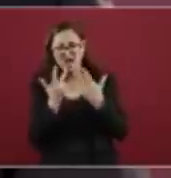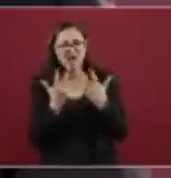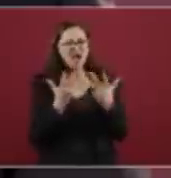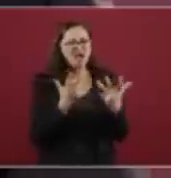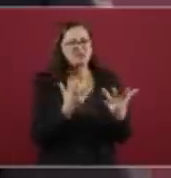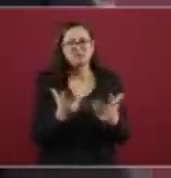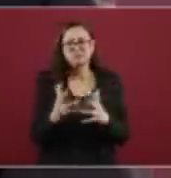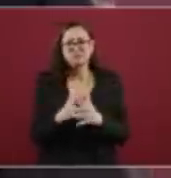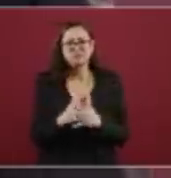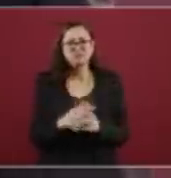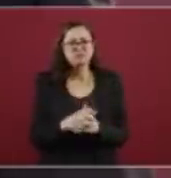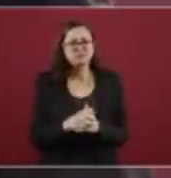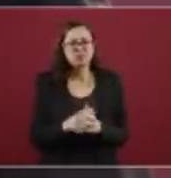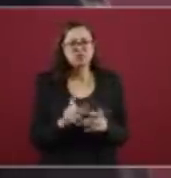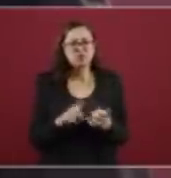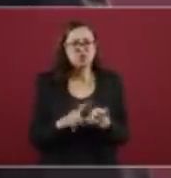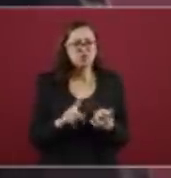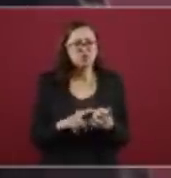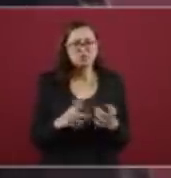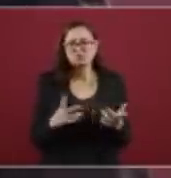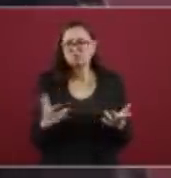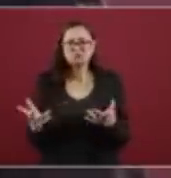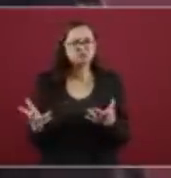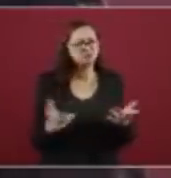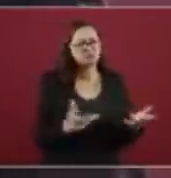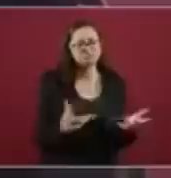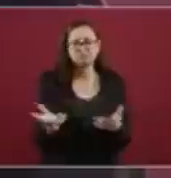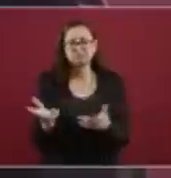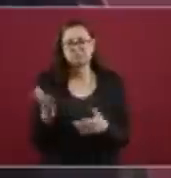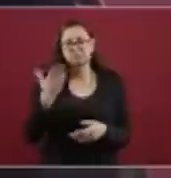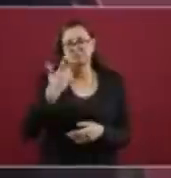o no tenemos la manera de